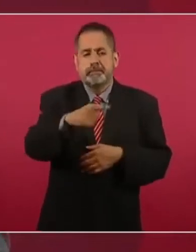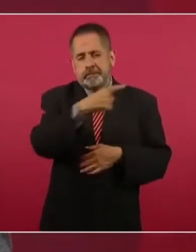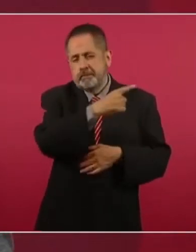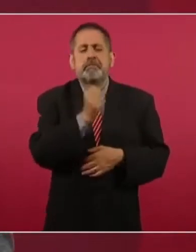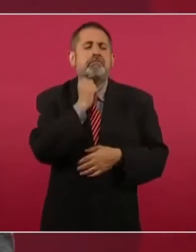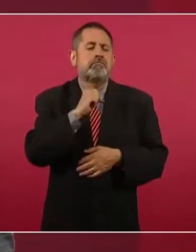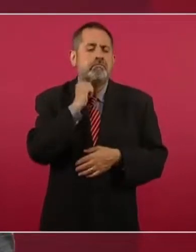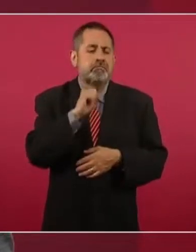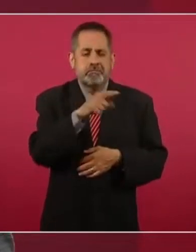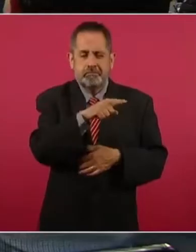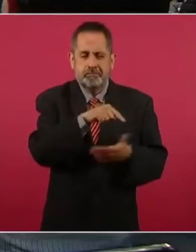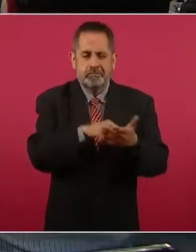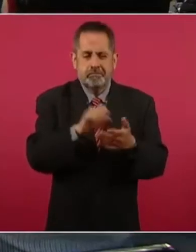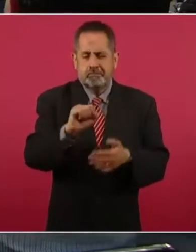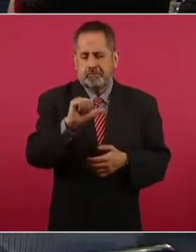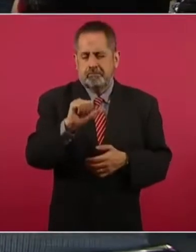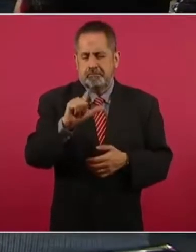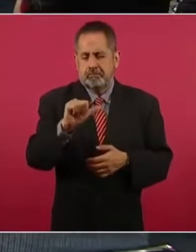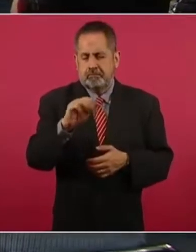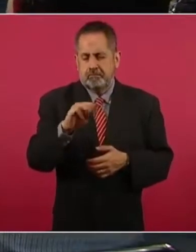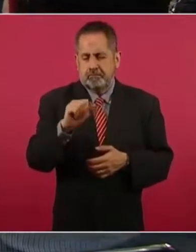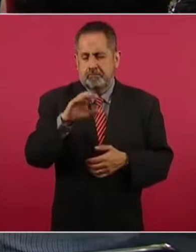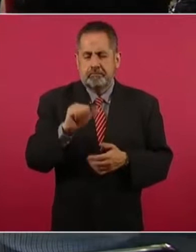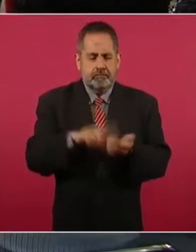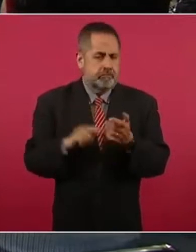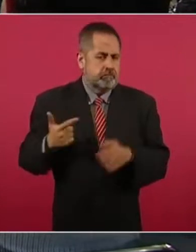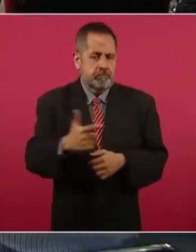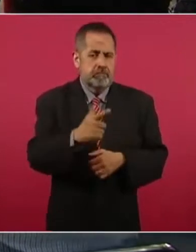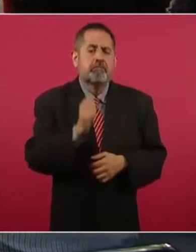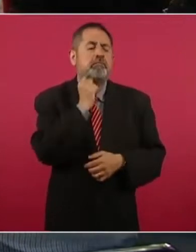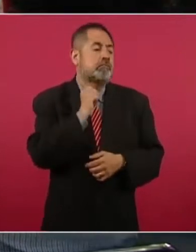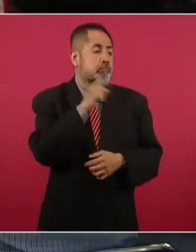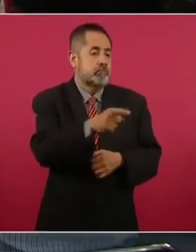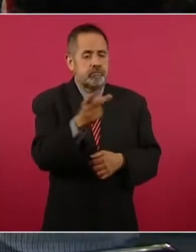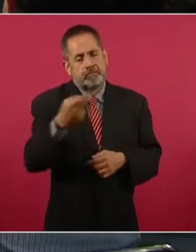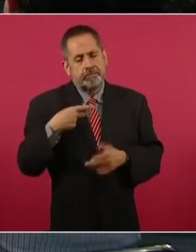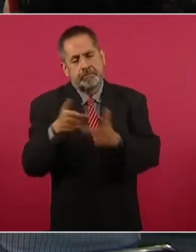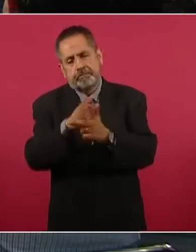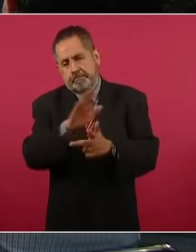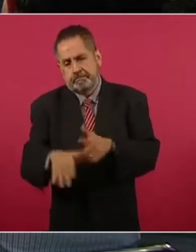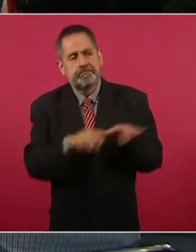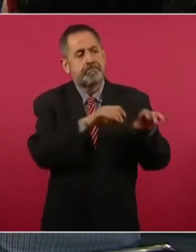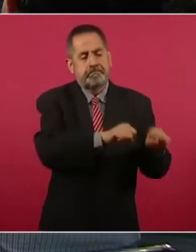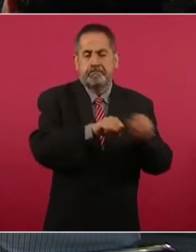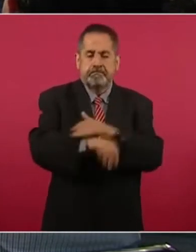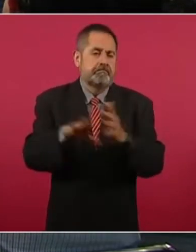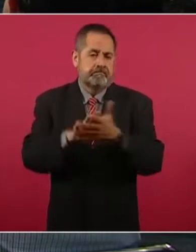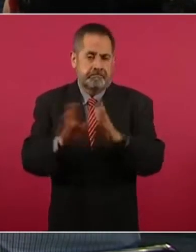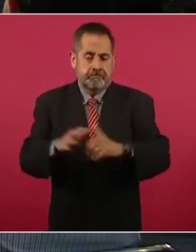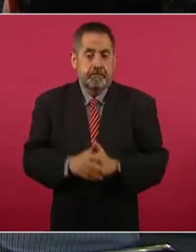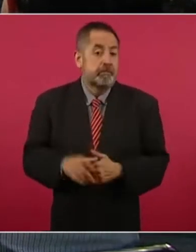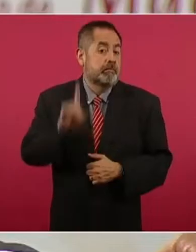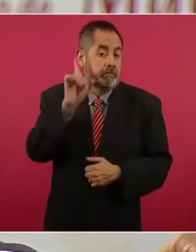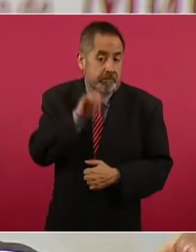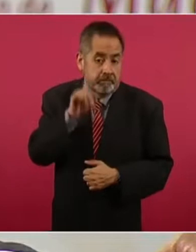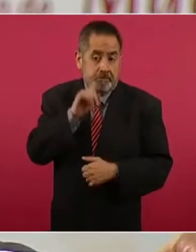Salamanca también de un periodista que fue lamentablemente asesinado. El día de mañana está el informe